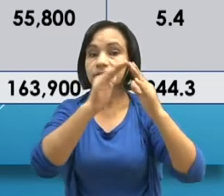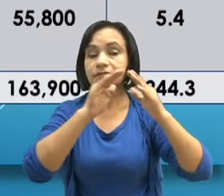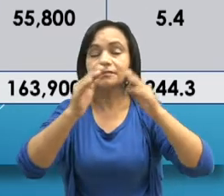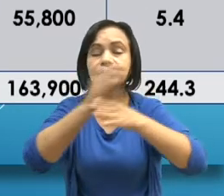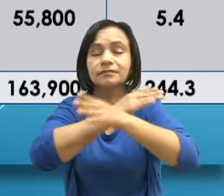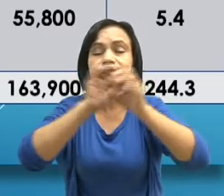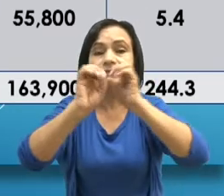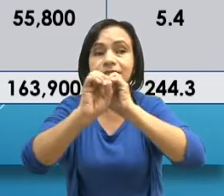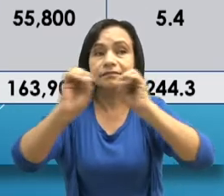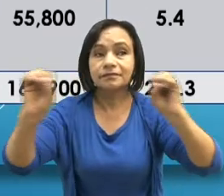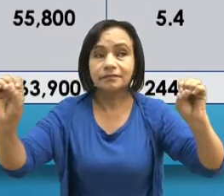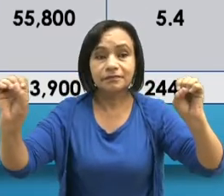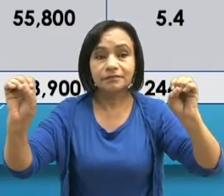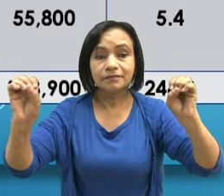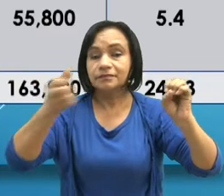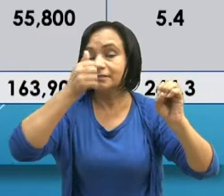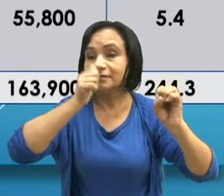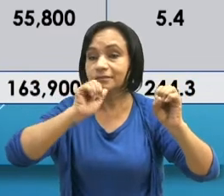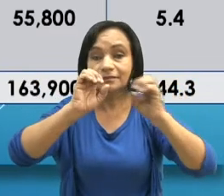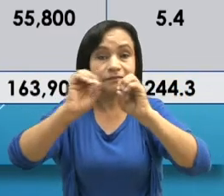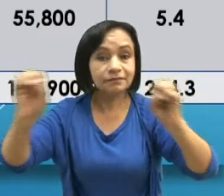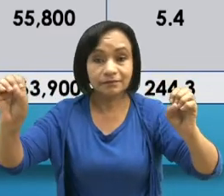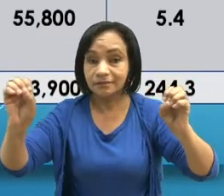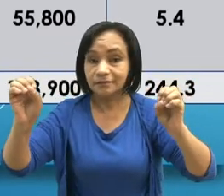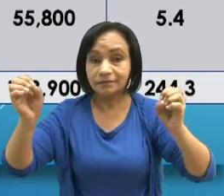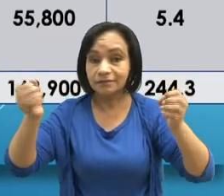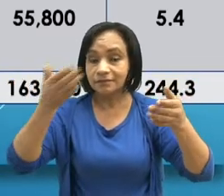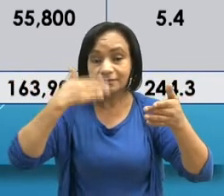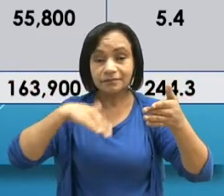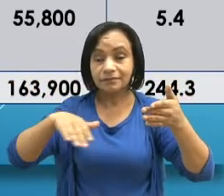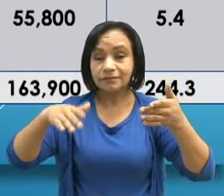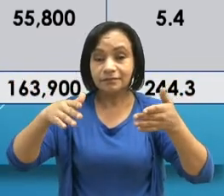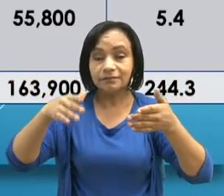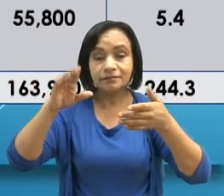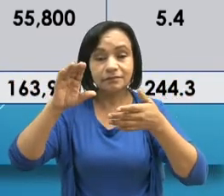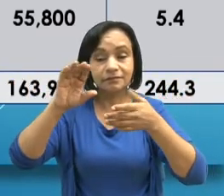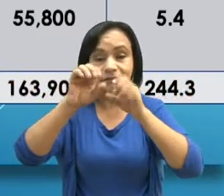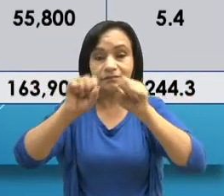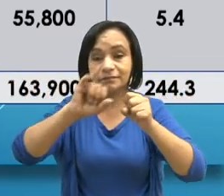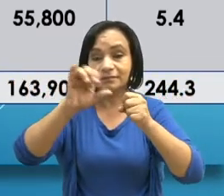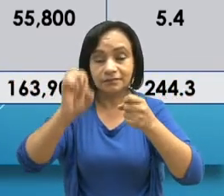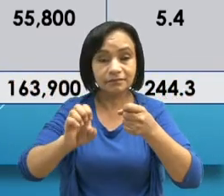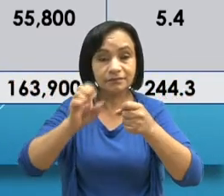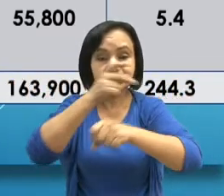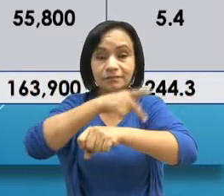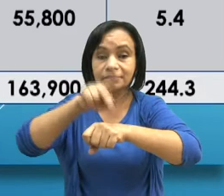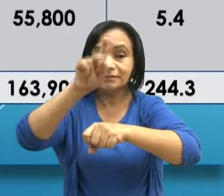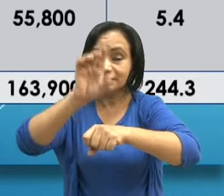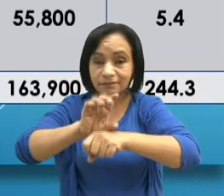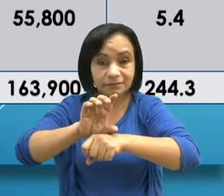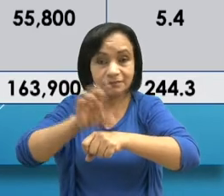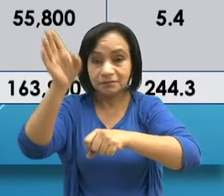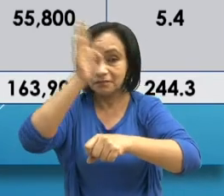tenían nada, ¿verdad?, en agua potable o que era un servicio muy, muy, muy malo, San José de Cusmapa, Bilwi, ¿no?, por todos conocidos, que